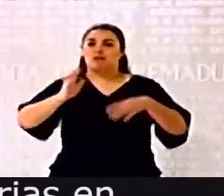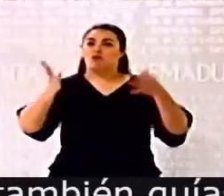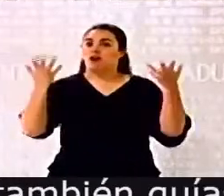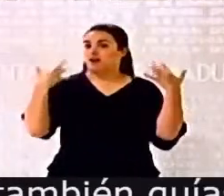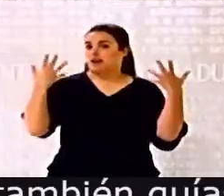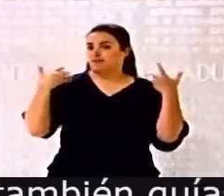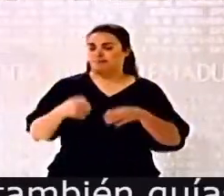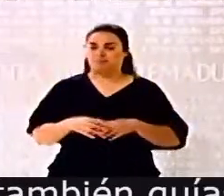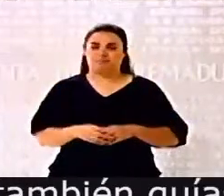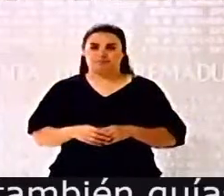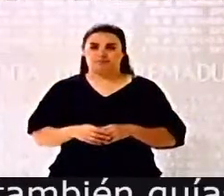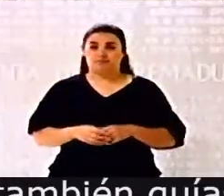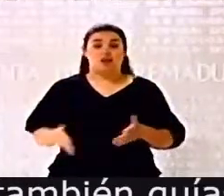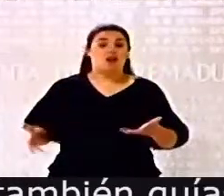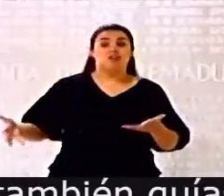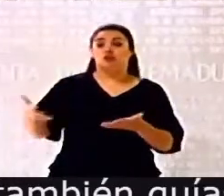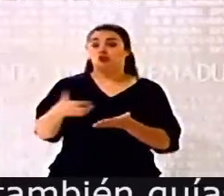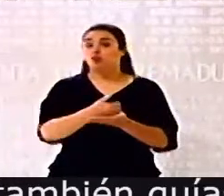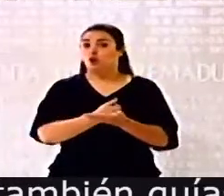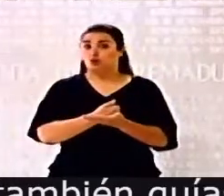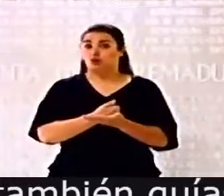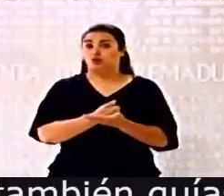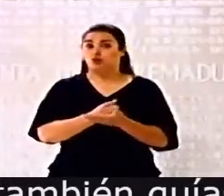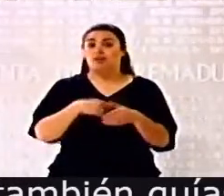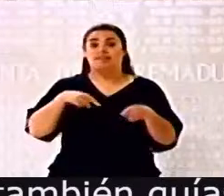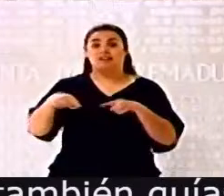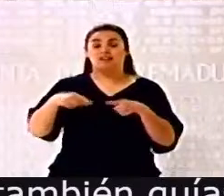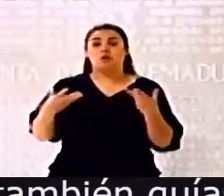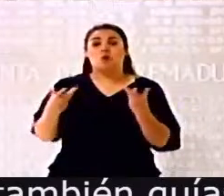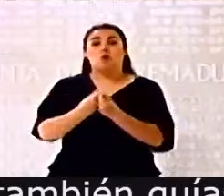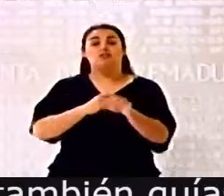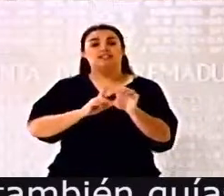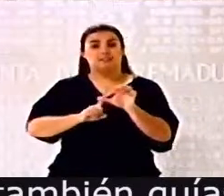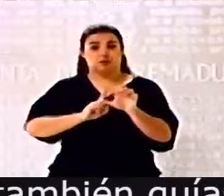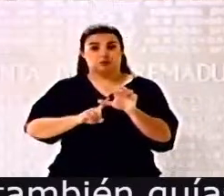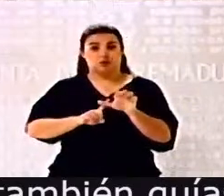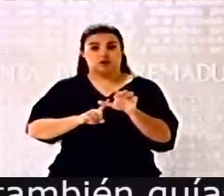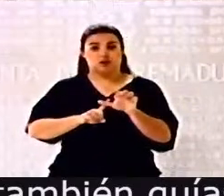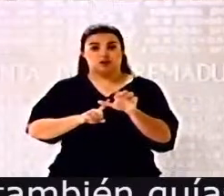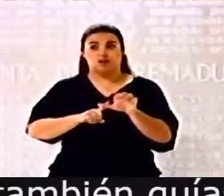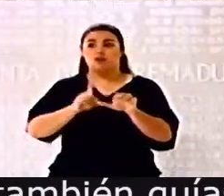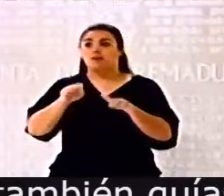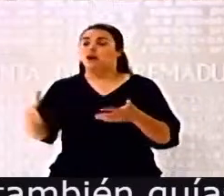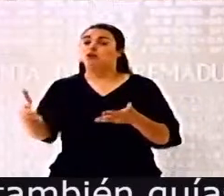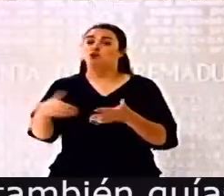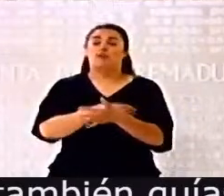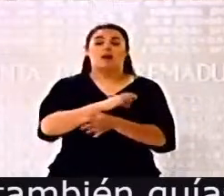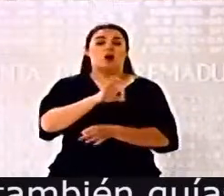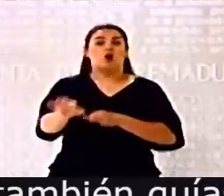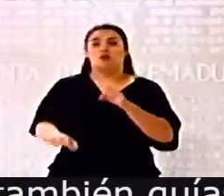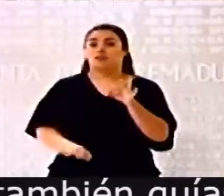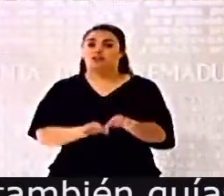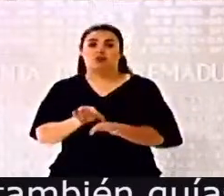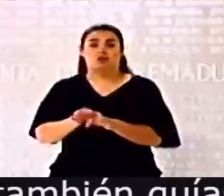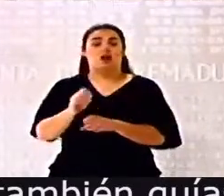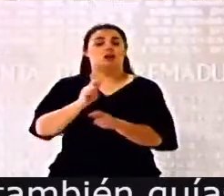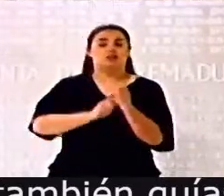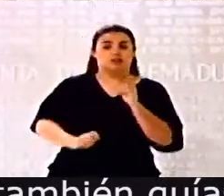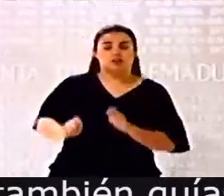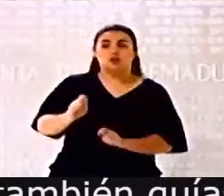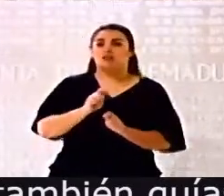libre. A todos los órganos directivos de la Junta de Extremadura y a todas las organizaciones,